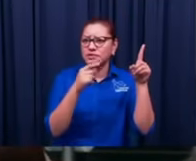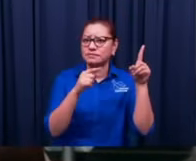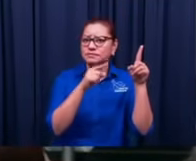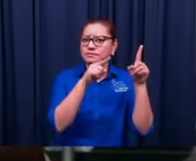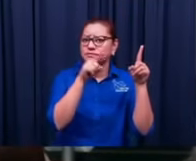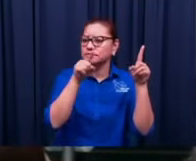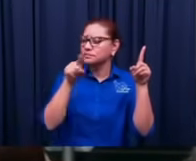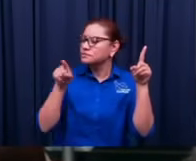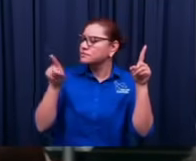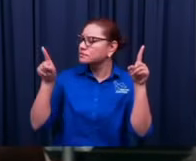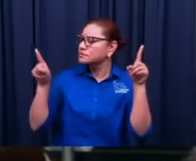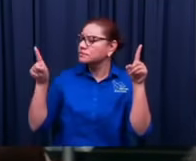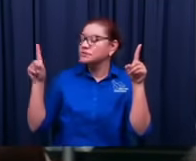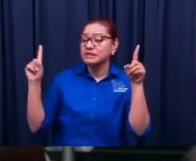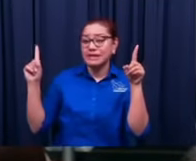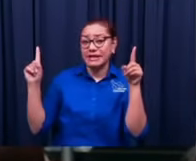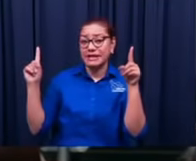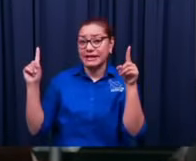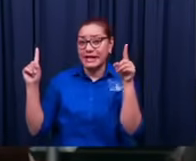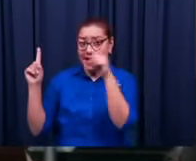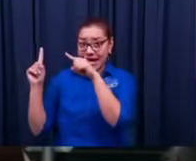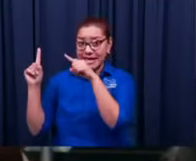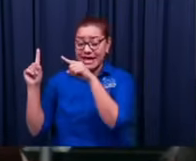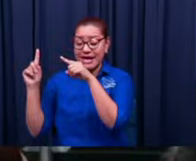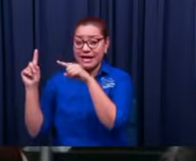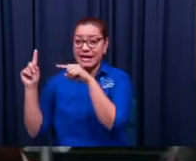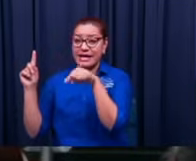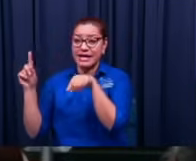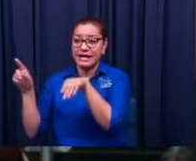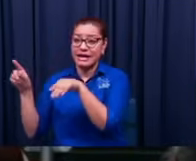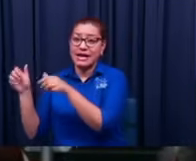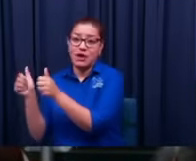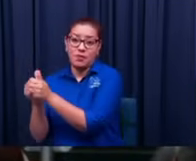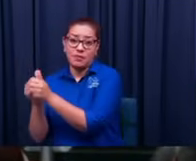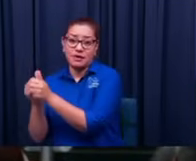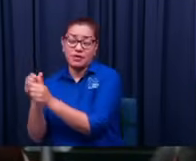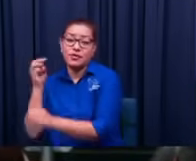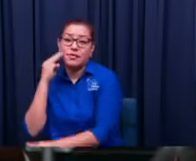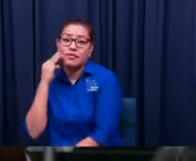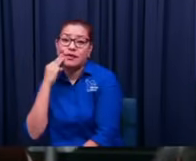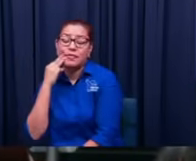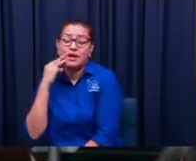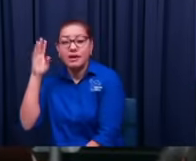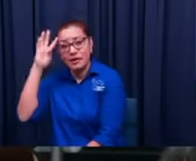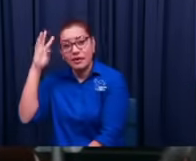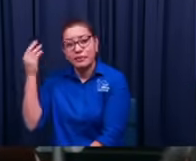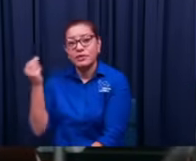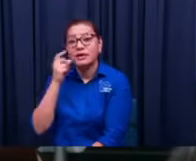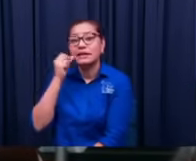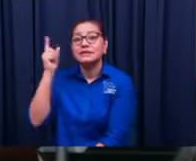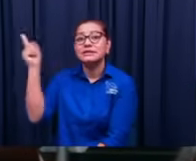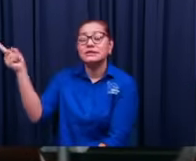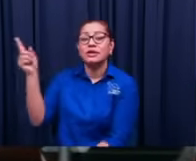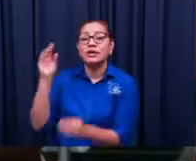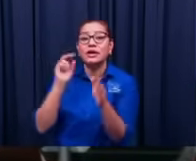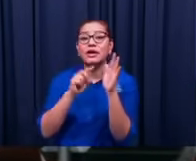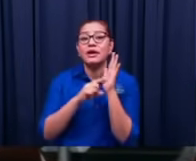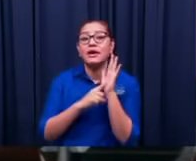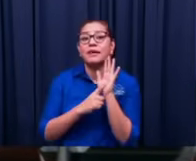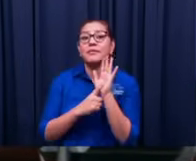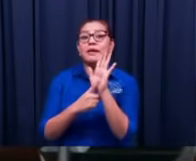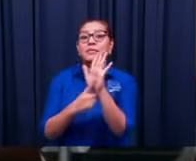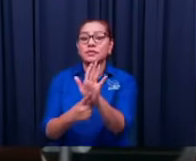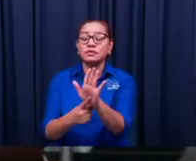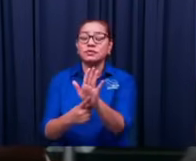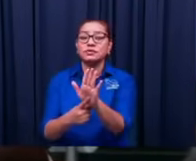fuera una bebita, es preferible que lo haga la mamá. Entonces la revisas, porque el Señor me dijo que tenía un tatuaje. ¿Cómo vas a